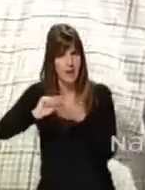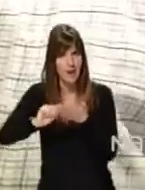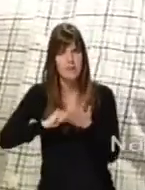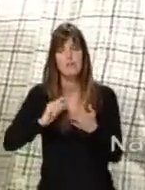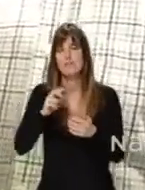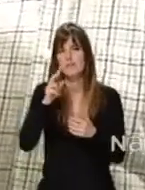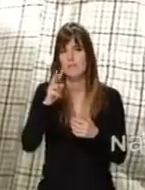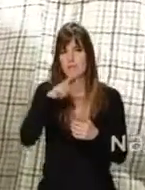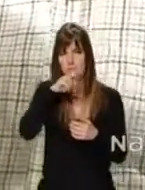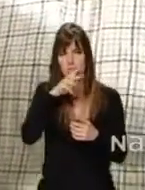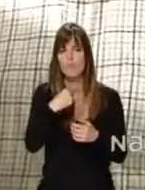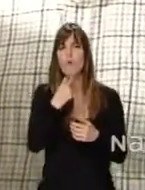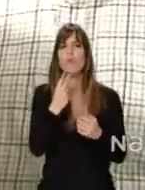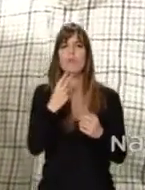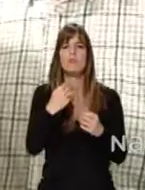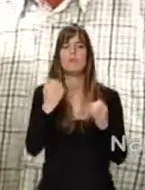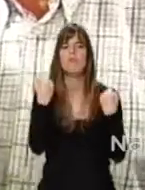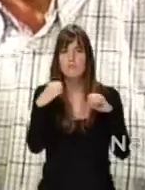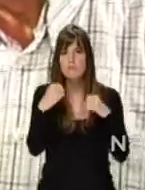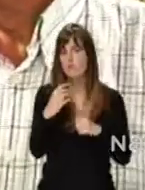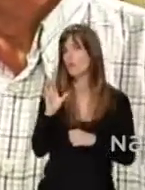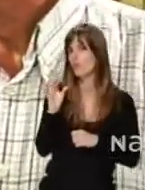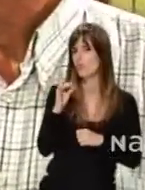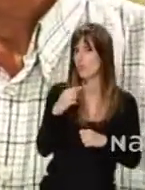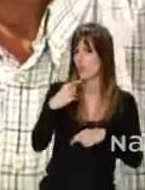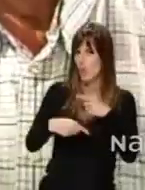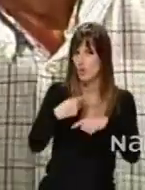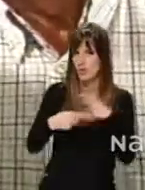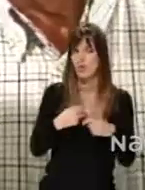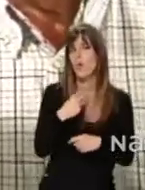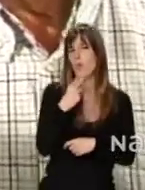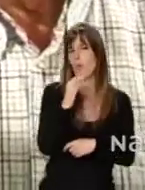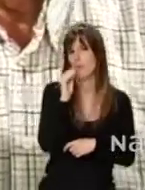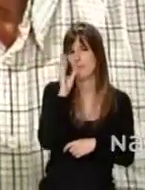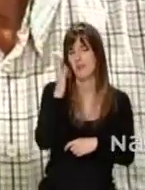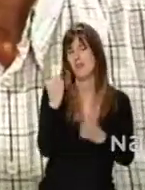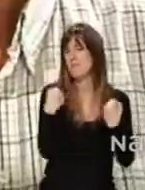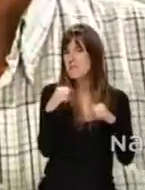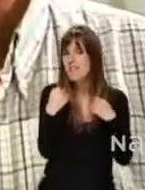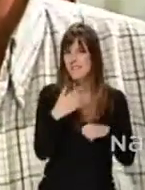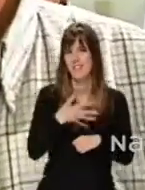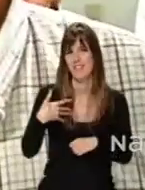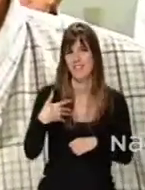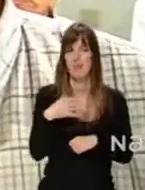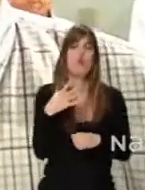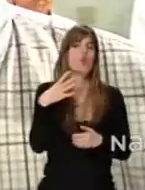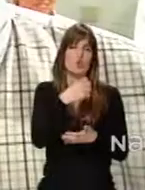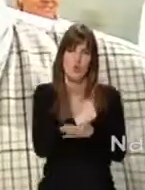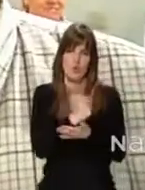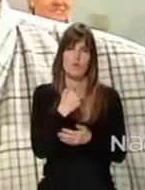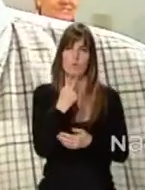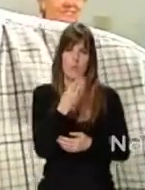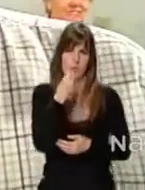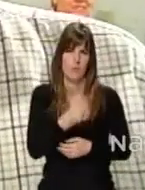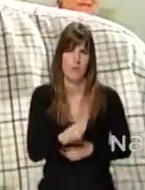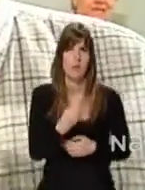todos los días. Lo primero. Para tener la mejor voz de todo el grupo. Lo primero. Los demás también, ¿eh? Todos ¿eh? Tenemos la voz buena.